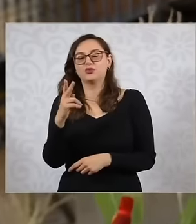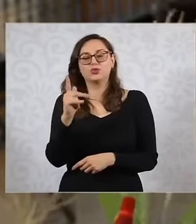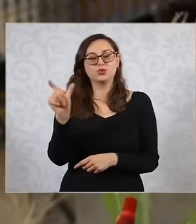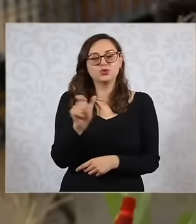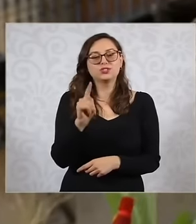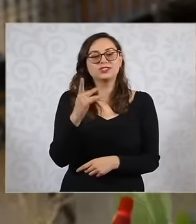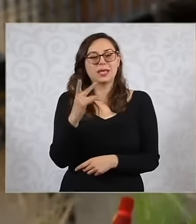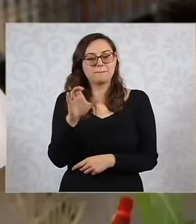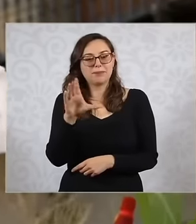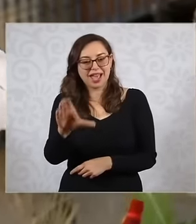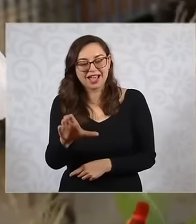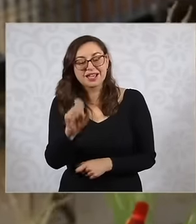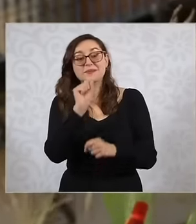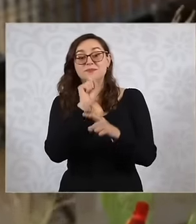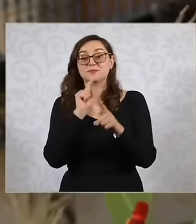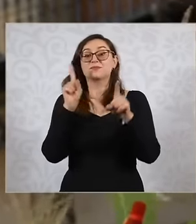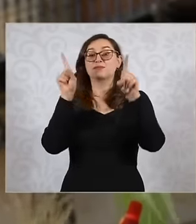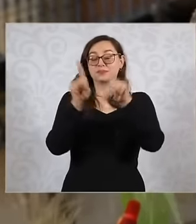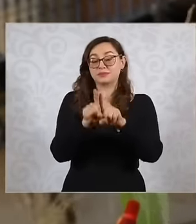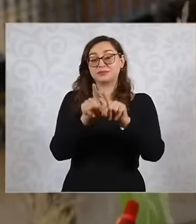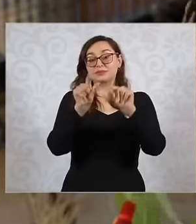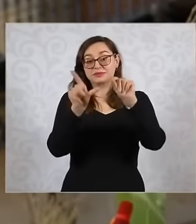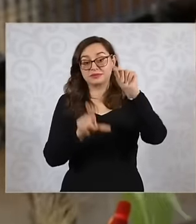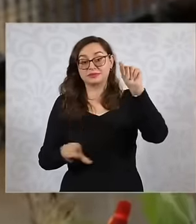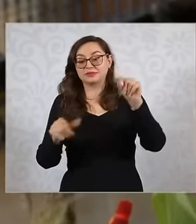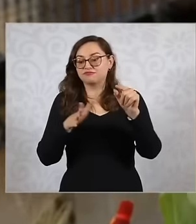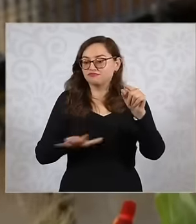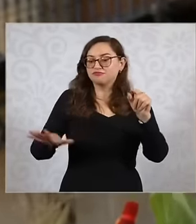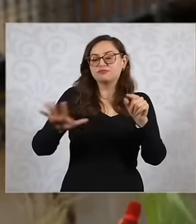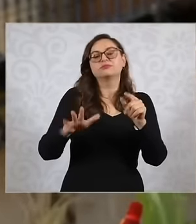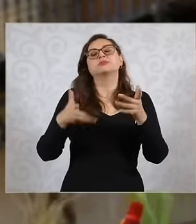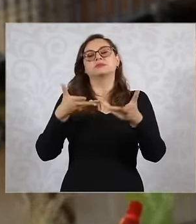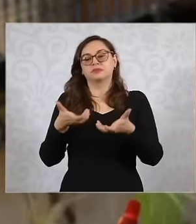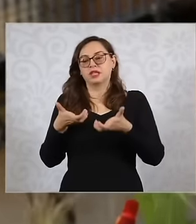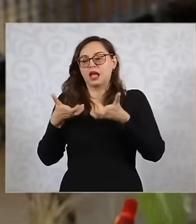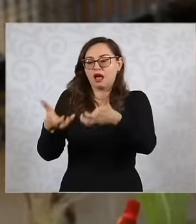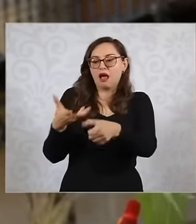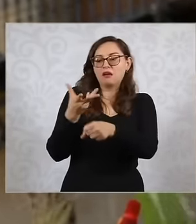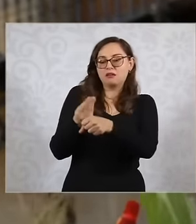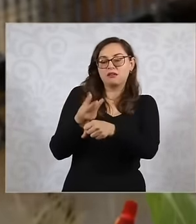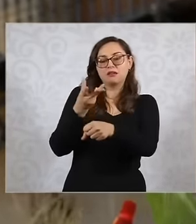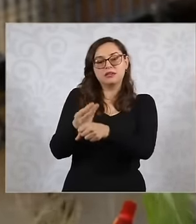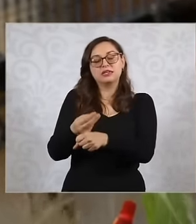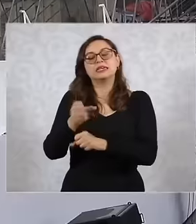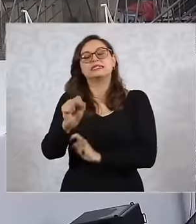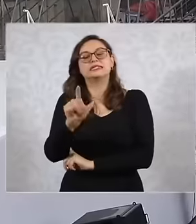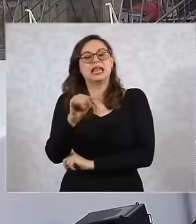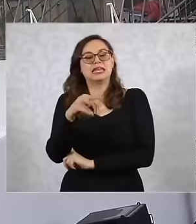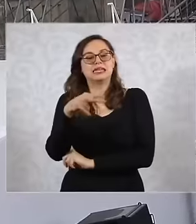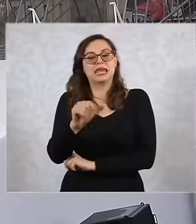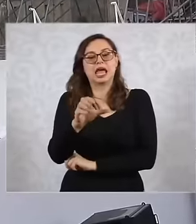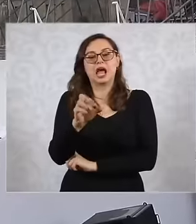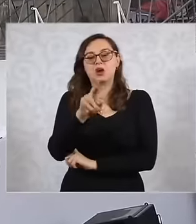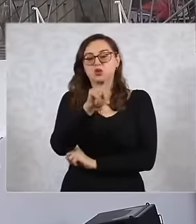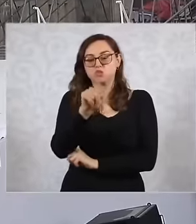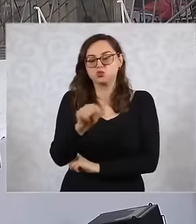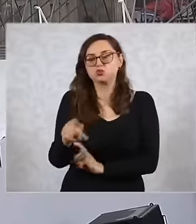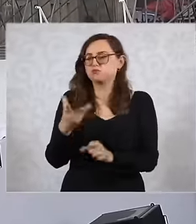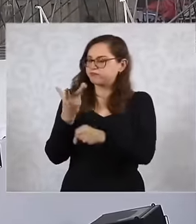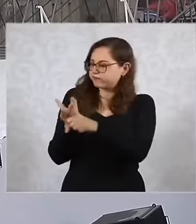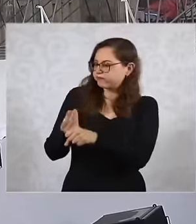En la costa del Pacífico seguiremos mejorando la carretera de Salina Cruz a